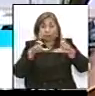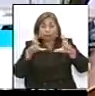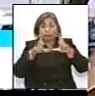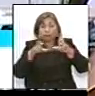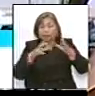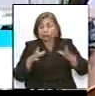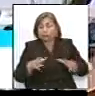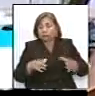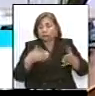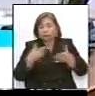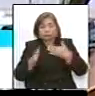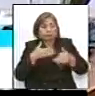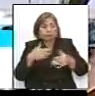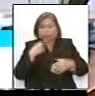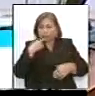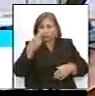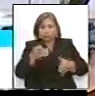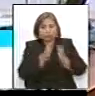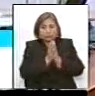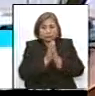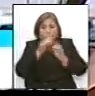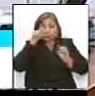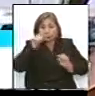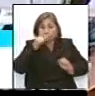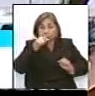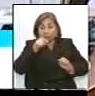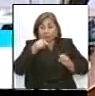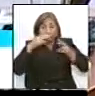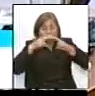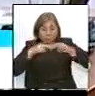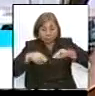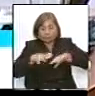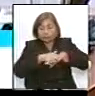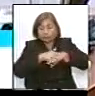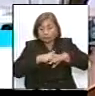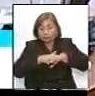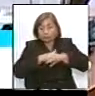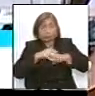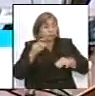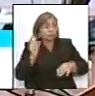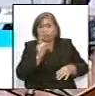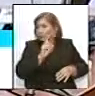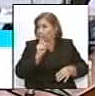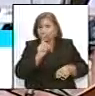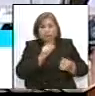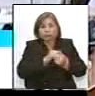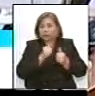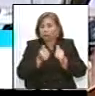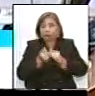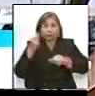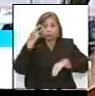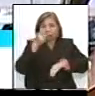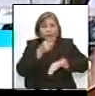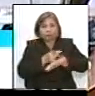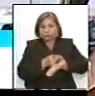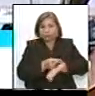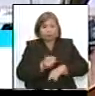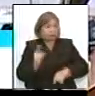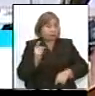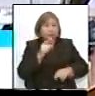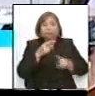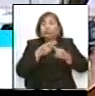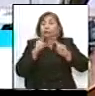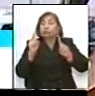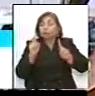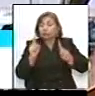criminis, cualquier parlamentario puede pedir que ese tema se investigue. No es que lo convierta en el que acusa. Distinto es el